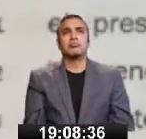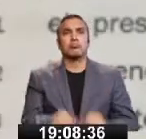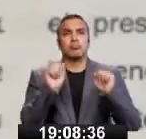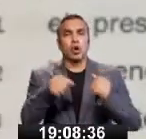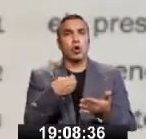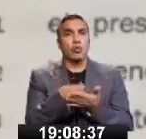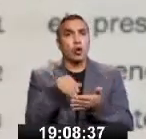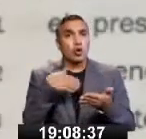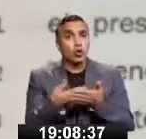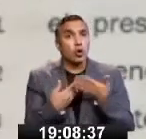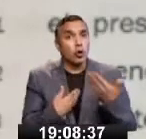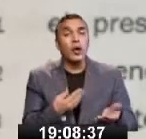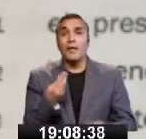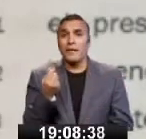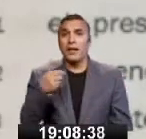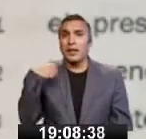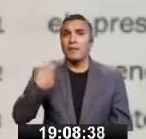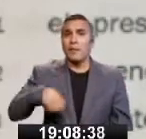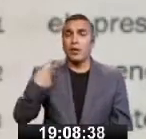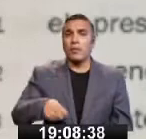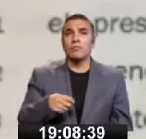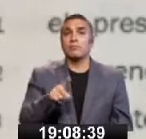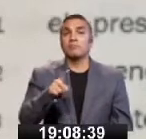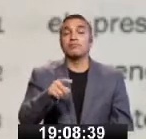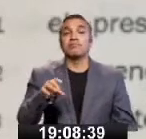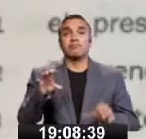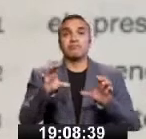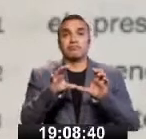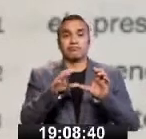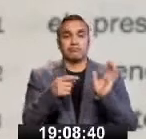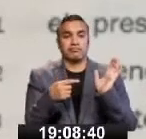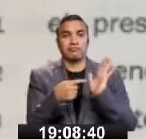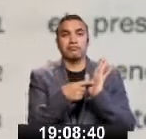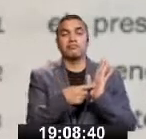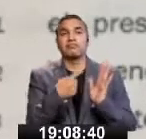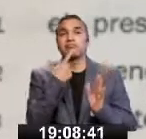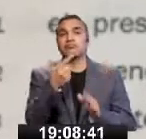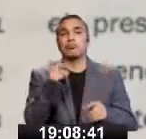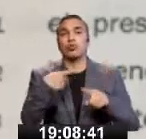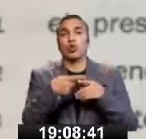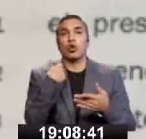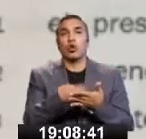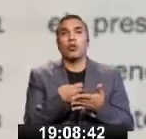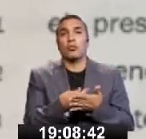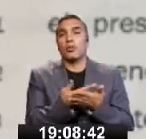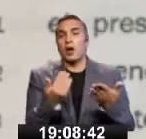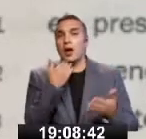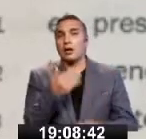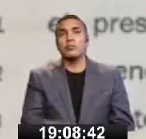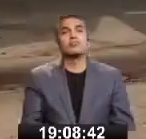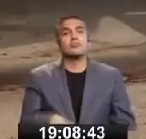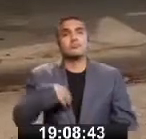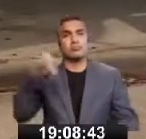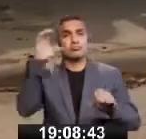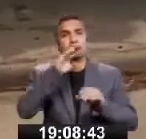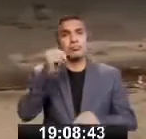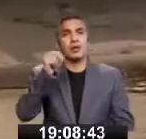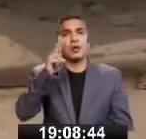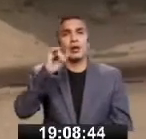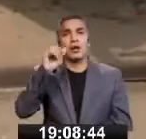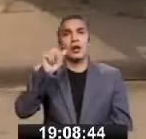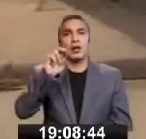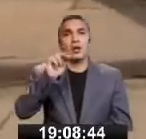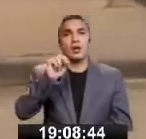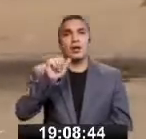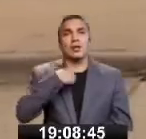todo eso, y en efectivo, según certifican las escrituras de uno de los bienes adquiridos. Buscamos a Mariana Mainato para una